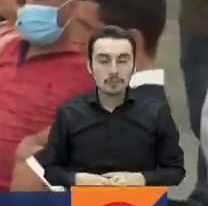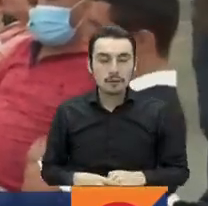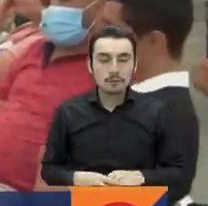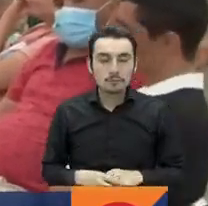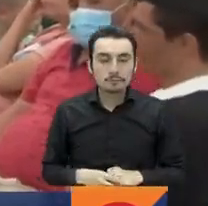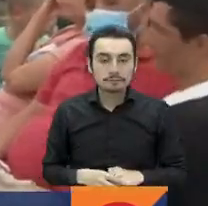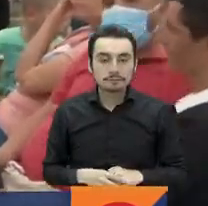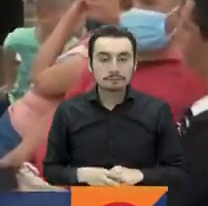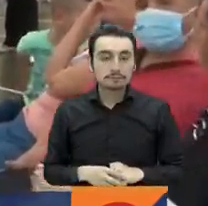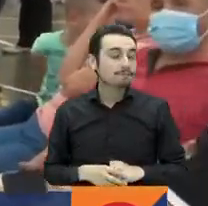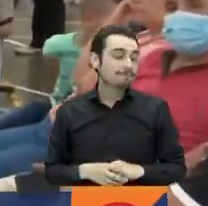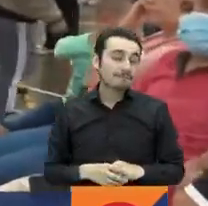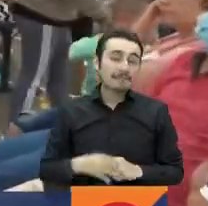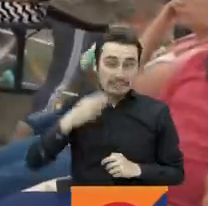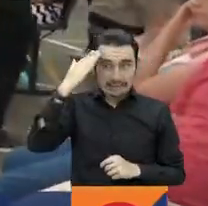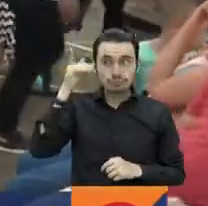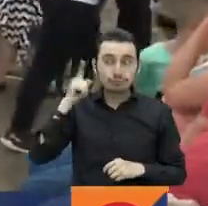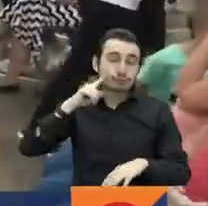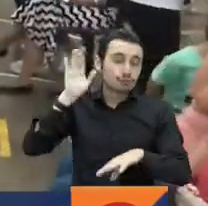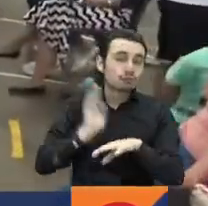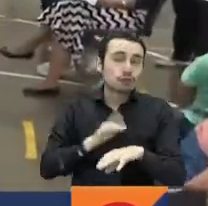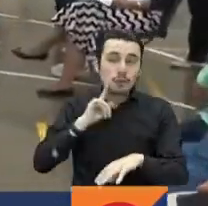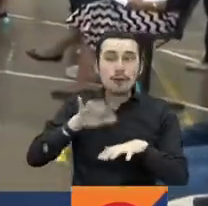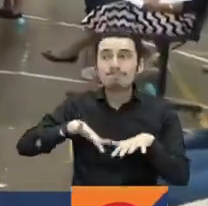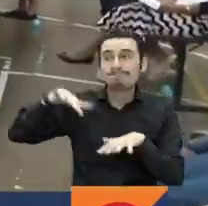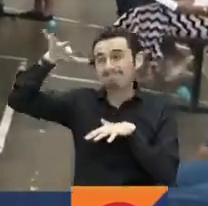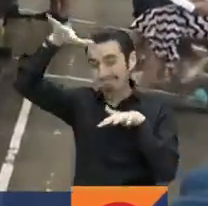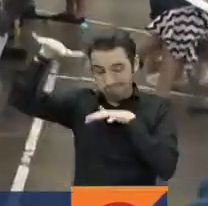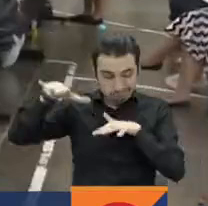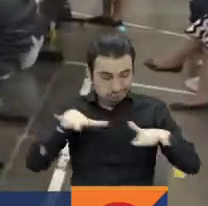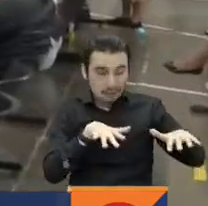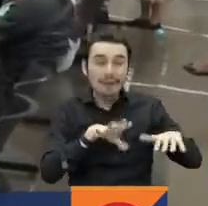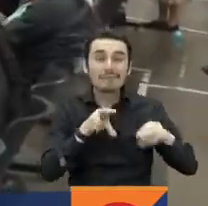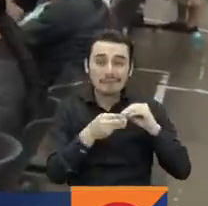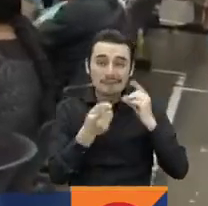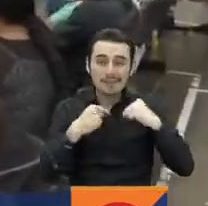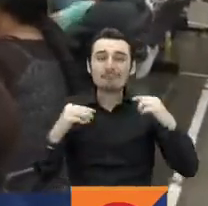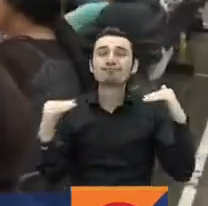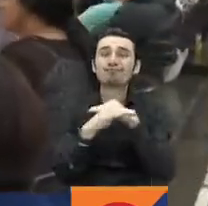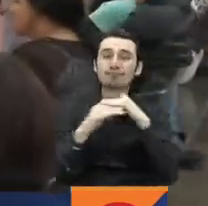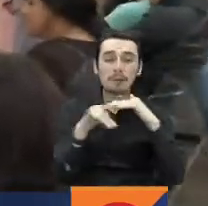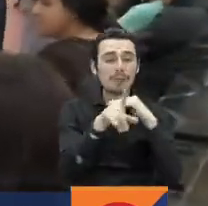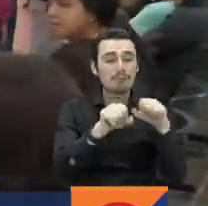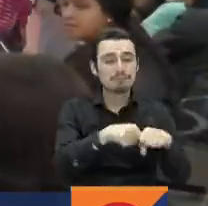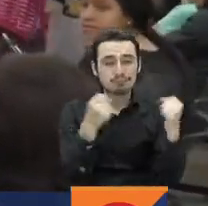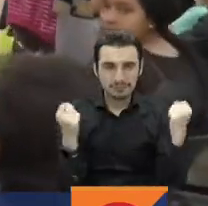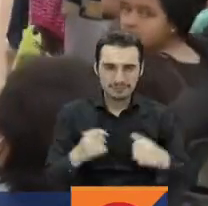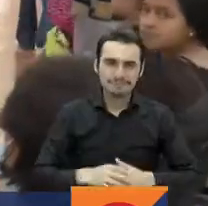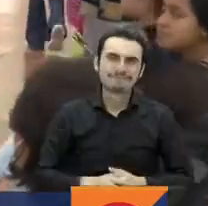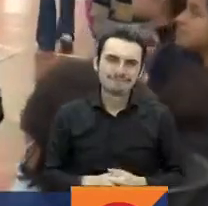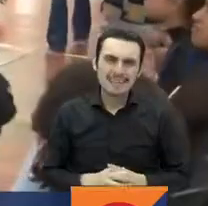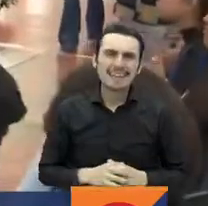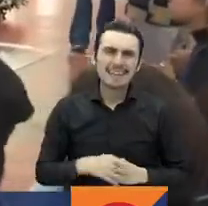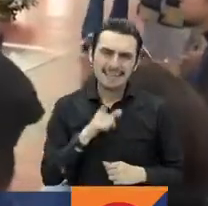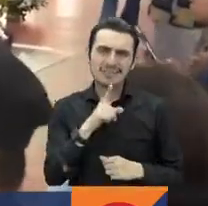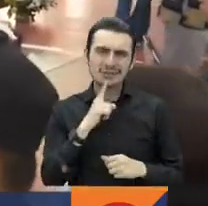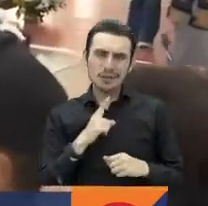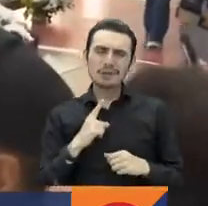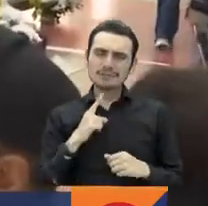Muchos deslizamientos, muchas afectaciones en las vías y muchos riesgos sobre las